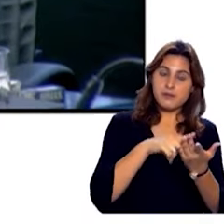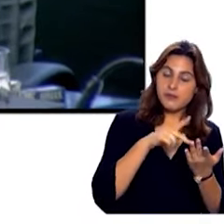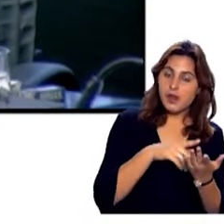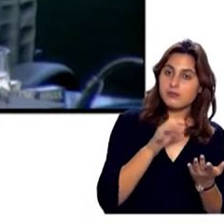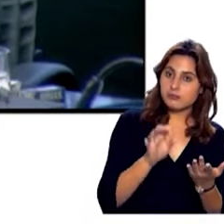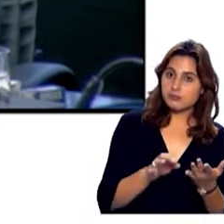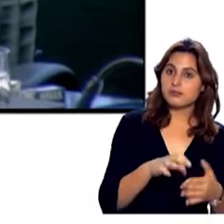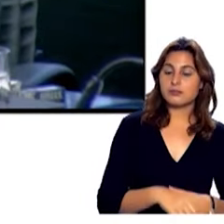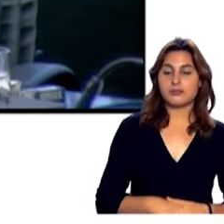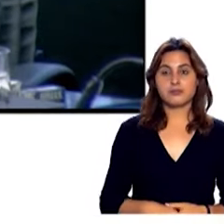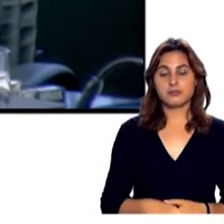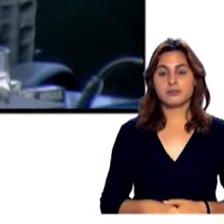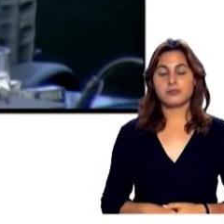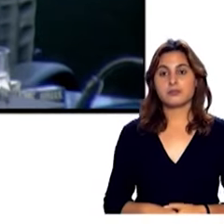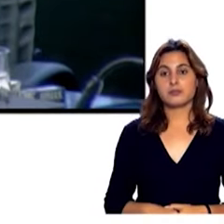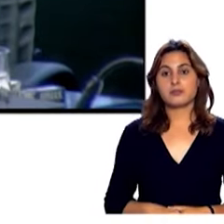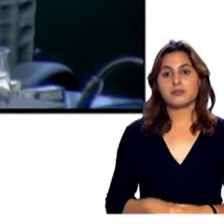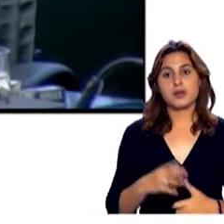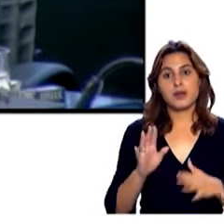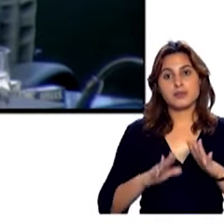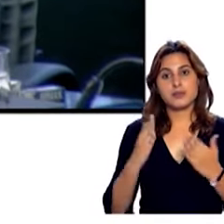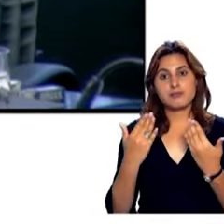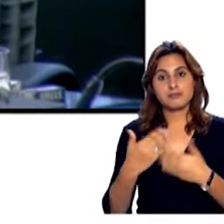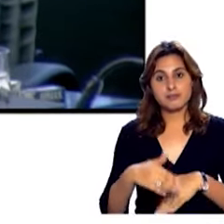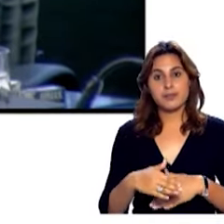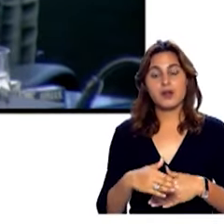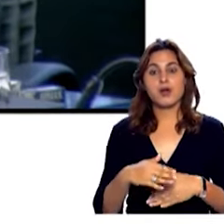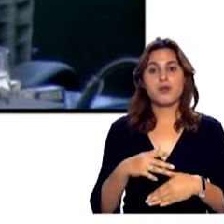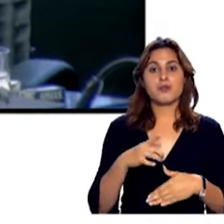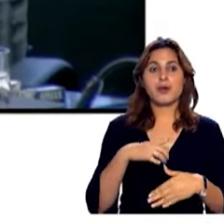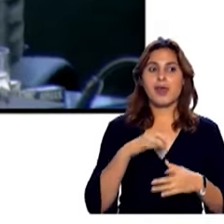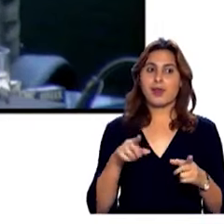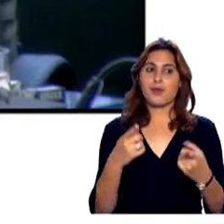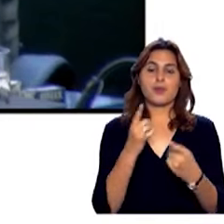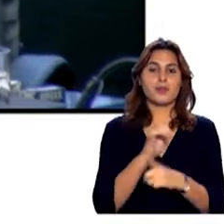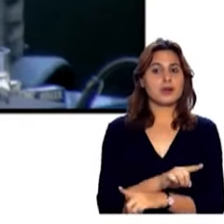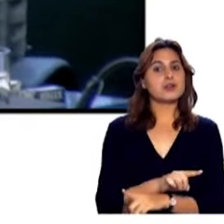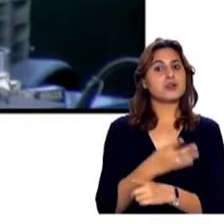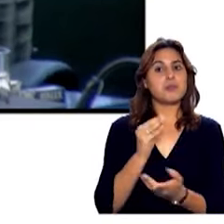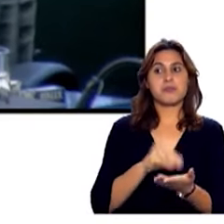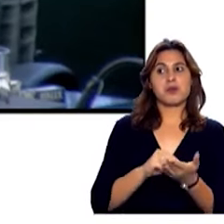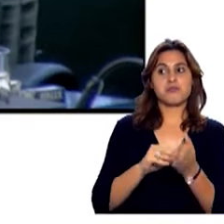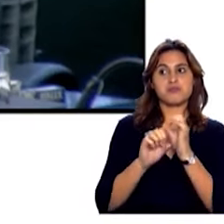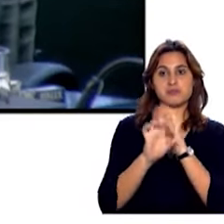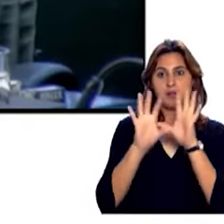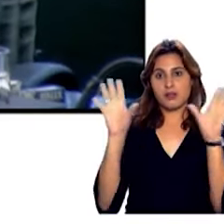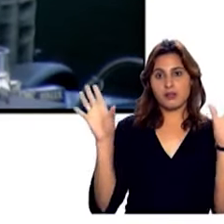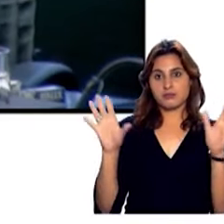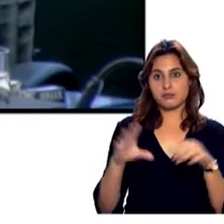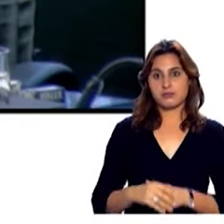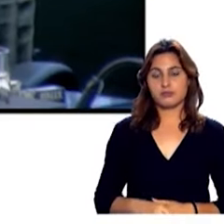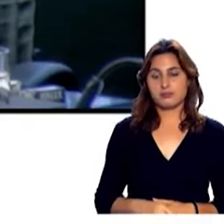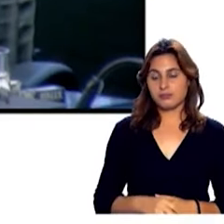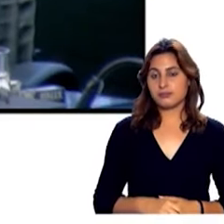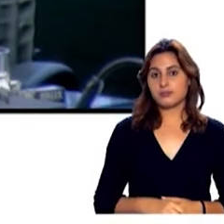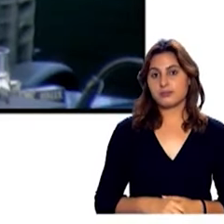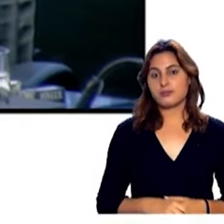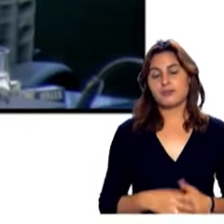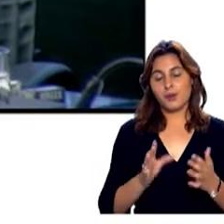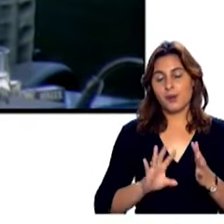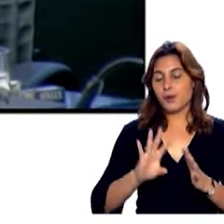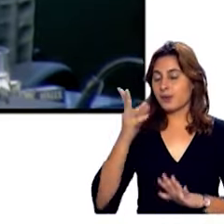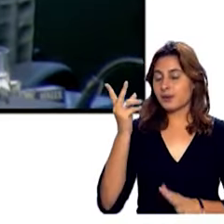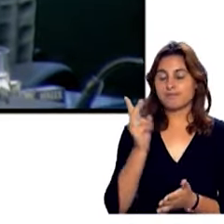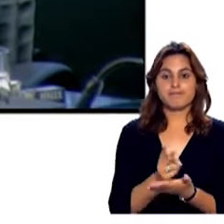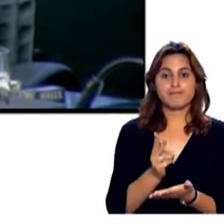forma contradictoria con una falta de claridad Una serie de vicios que ocurren con cierta frecuencia Y que Bueno pueden determinar la unid